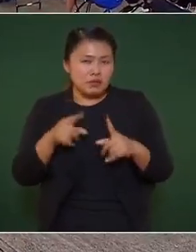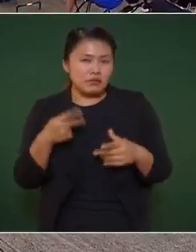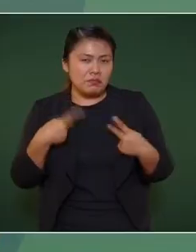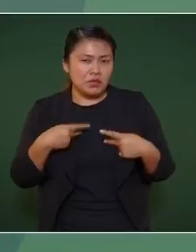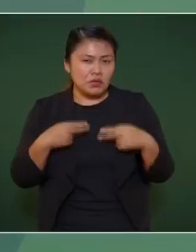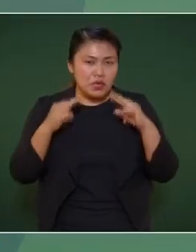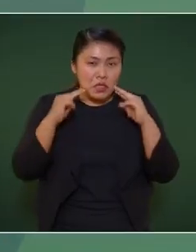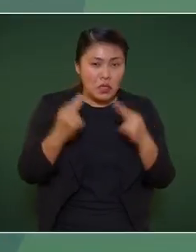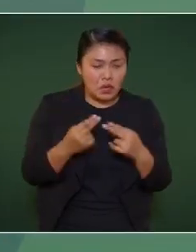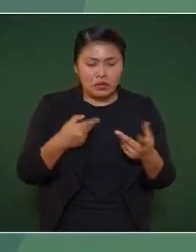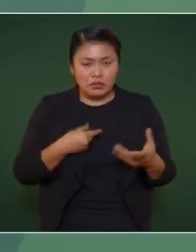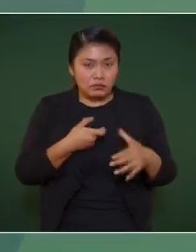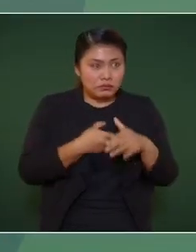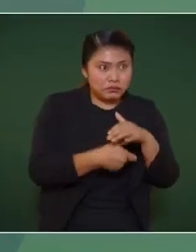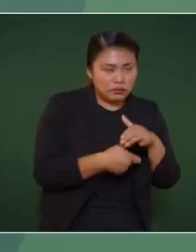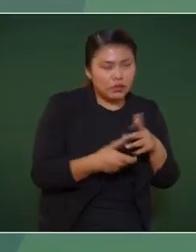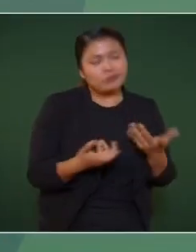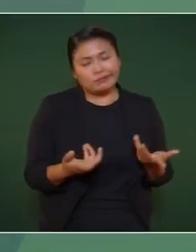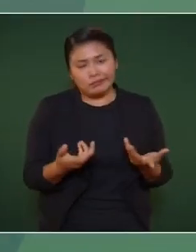proponerme que